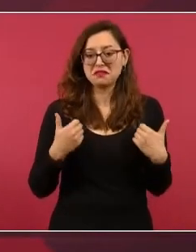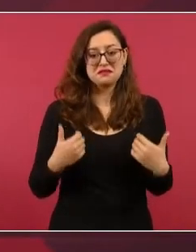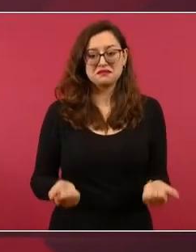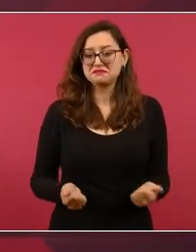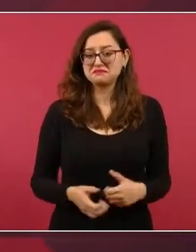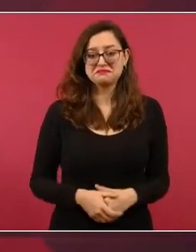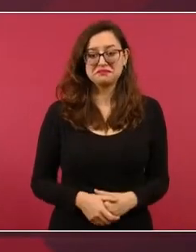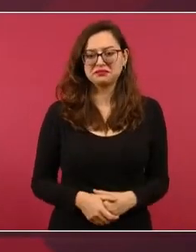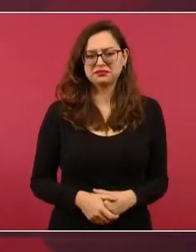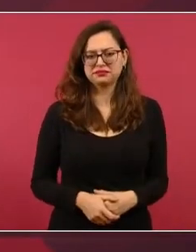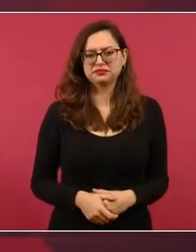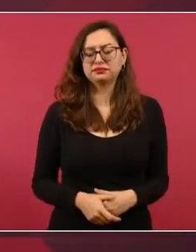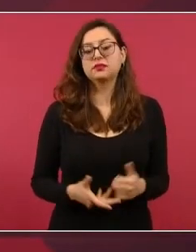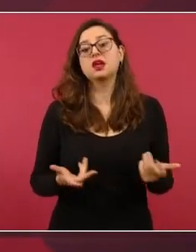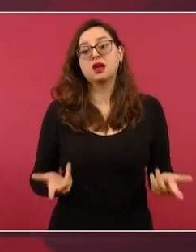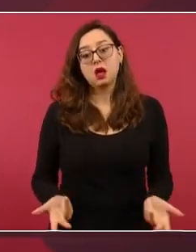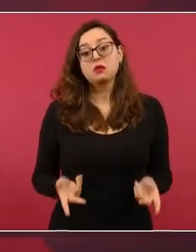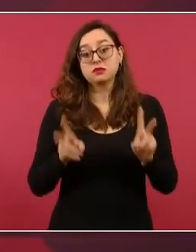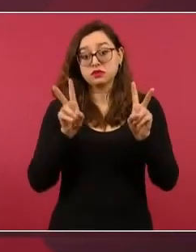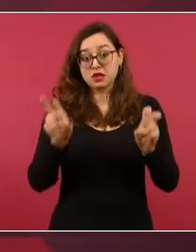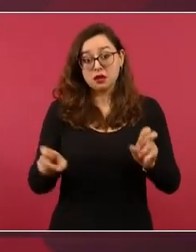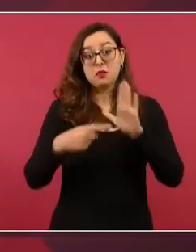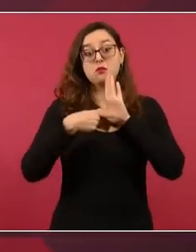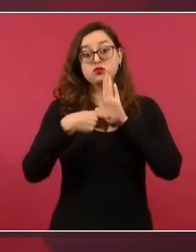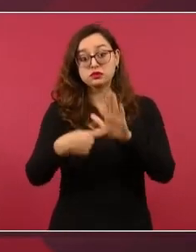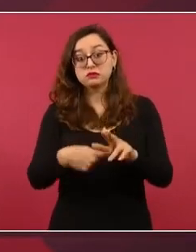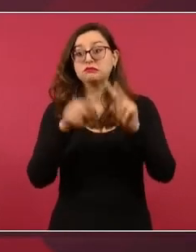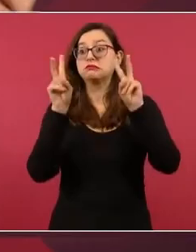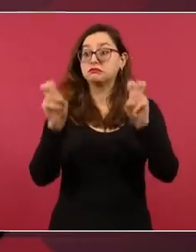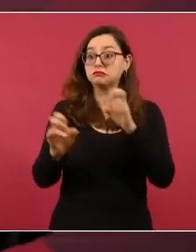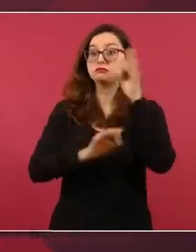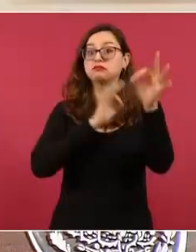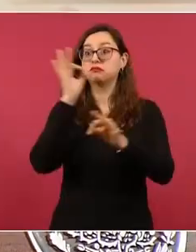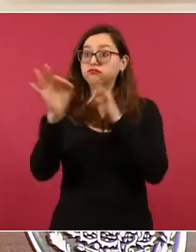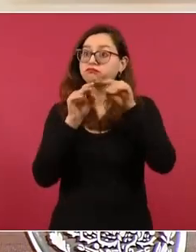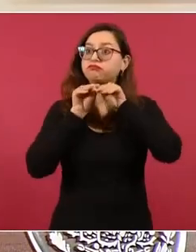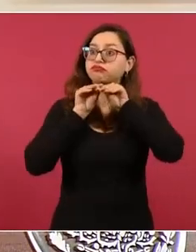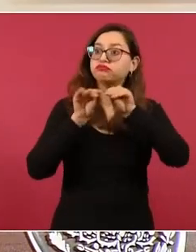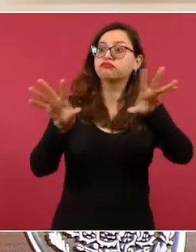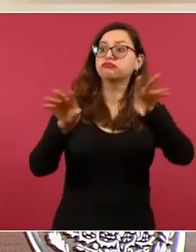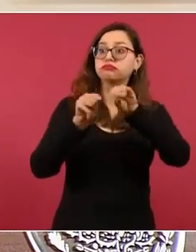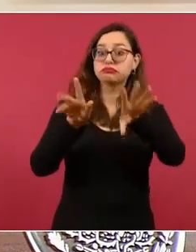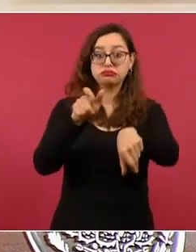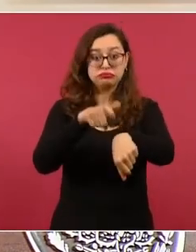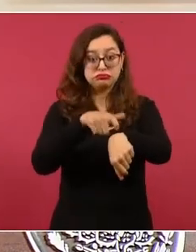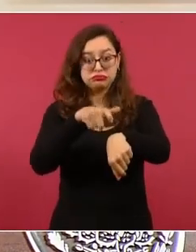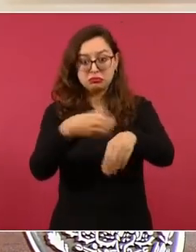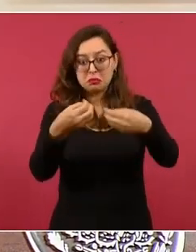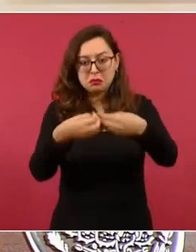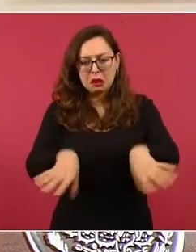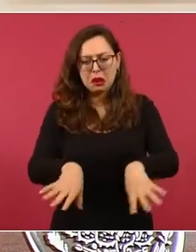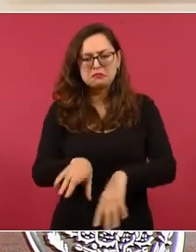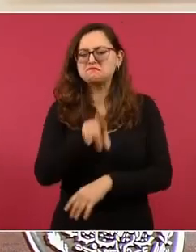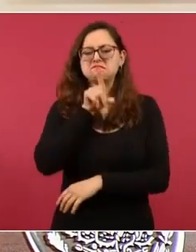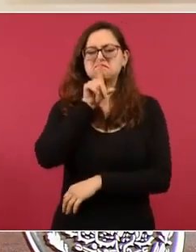Claro, no es perder el tiempo tratar el tema, porque no es para